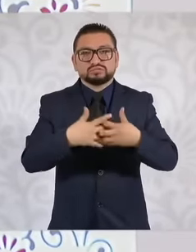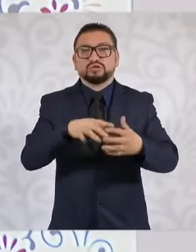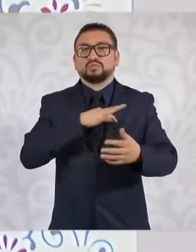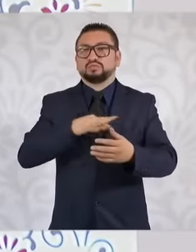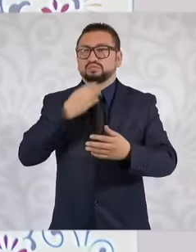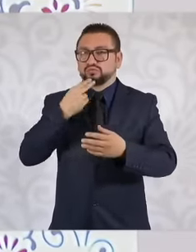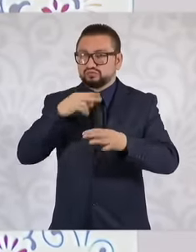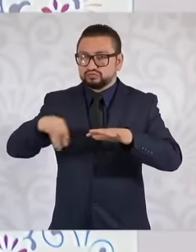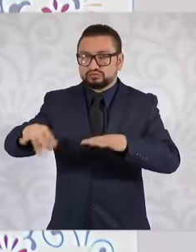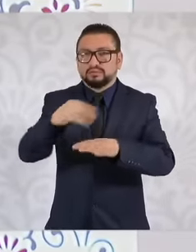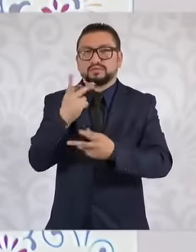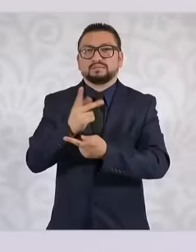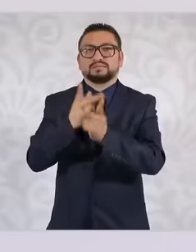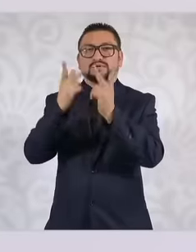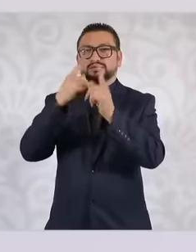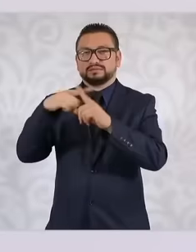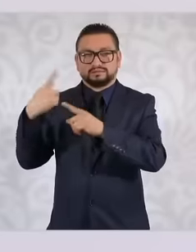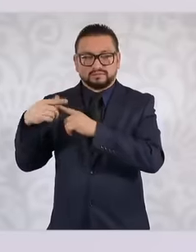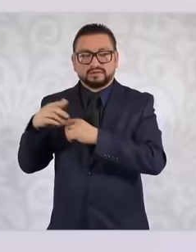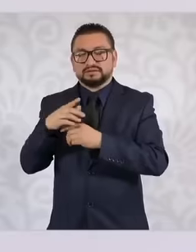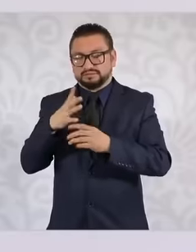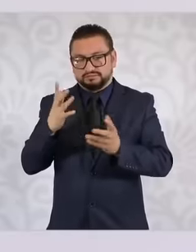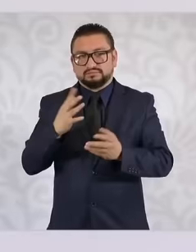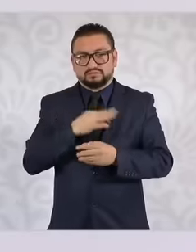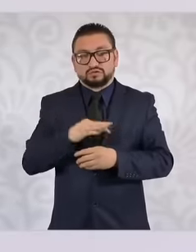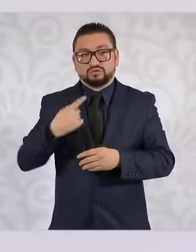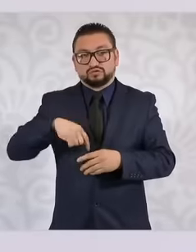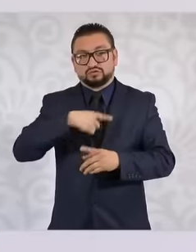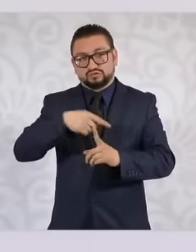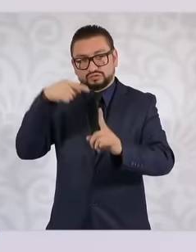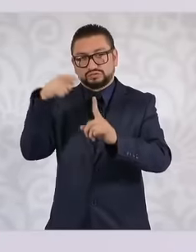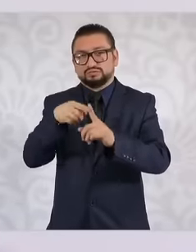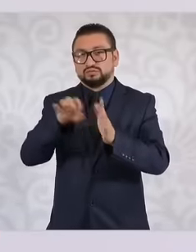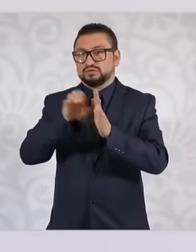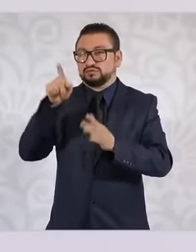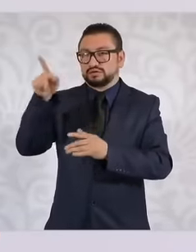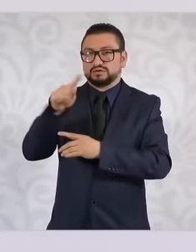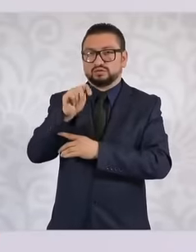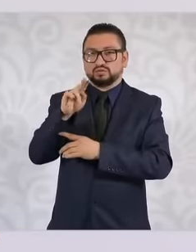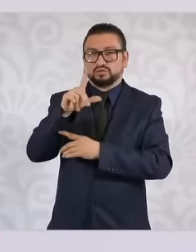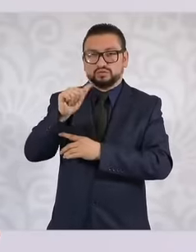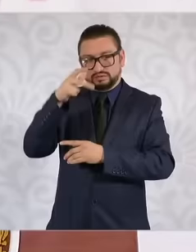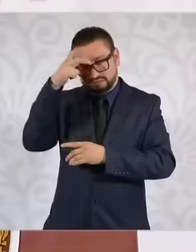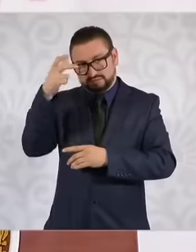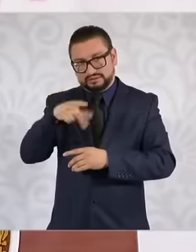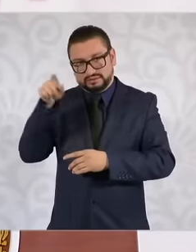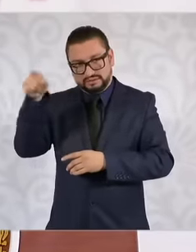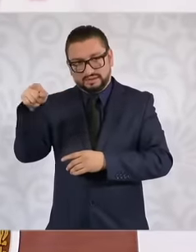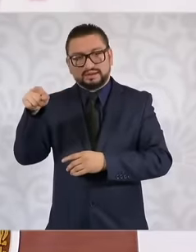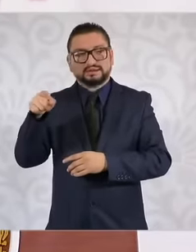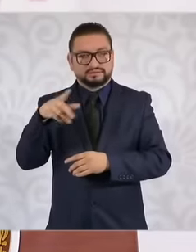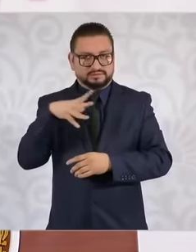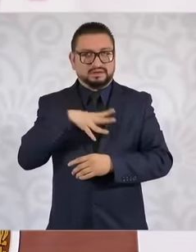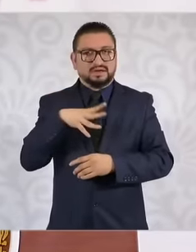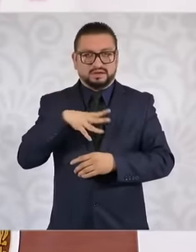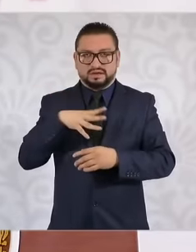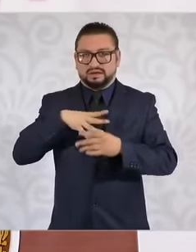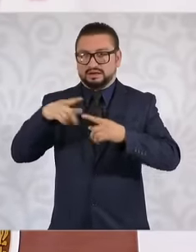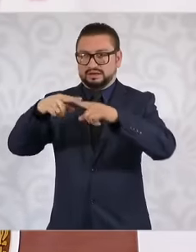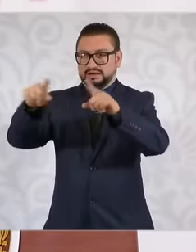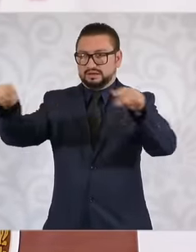fertilizante, etc. Nuestro objetivo es que en Tula, Hidalgo, que ahí hay un